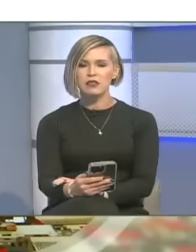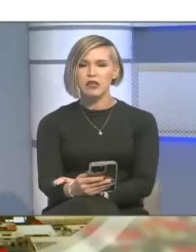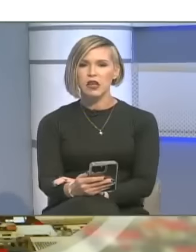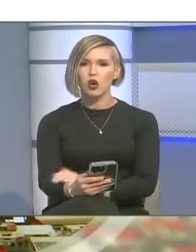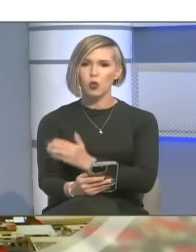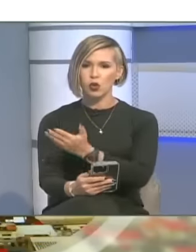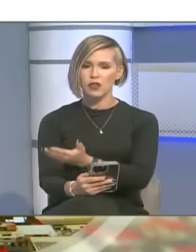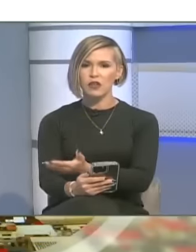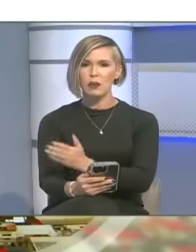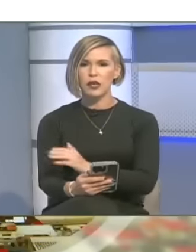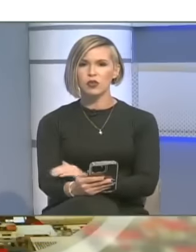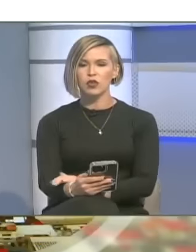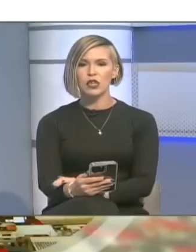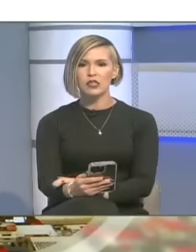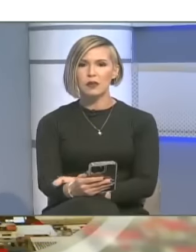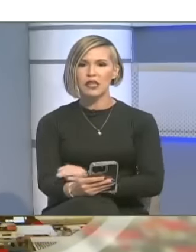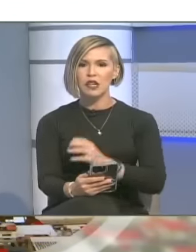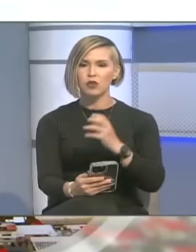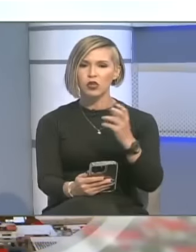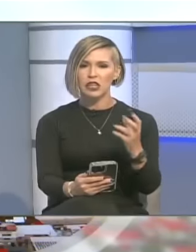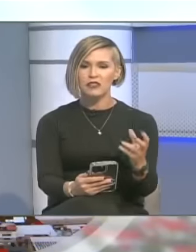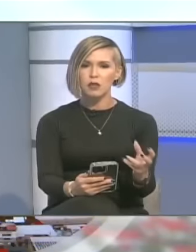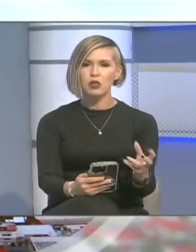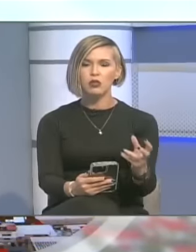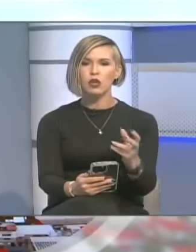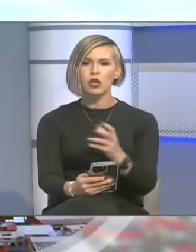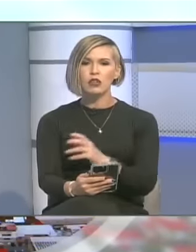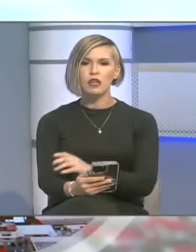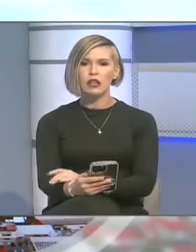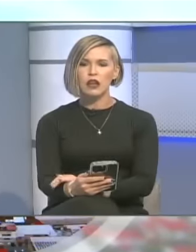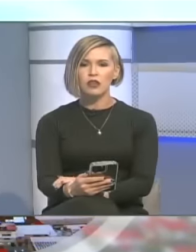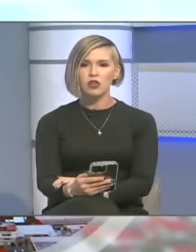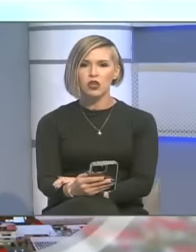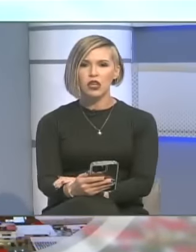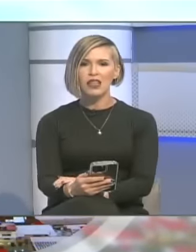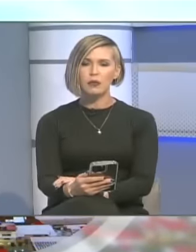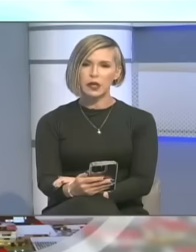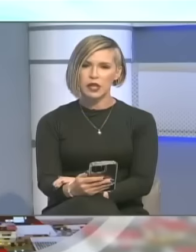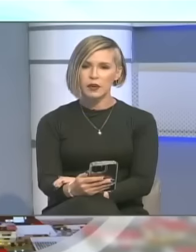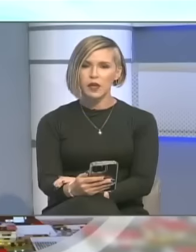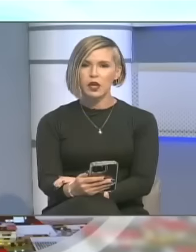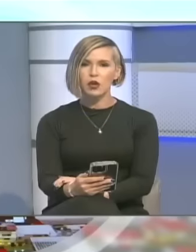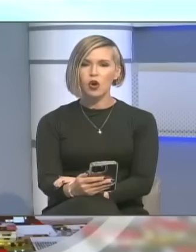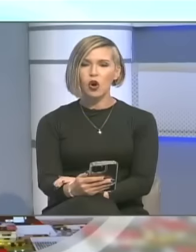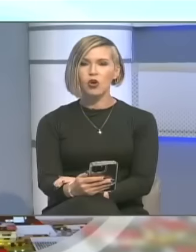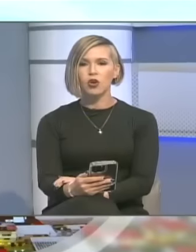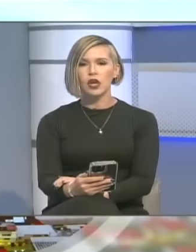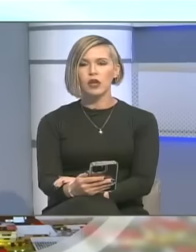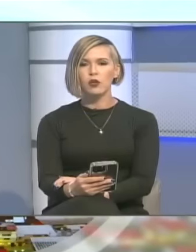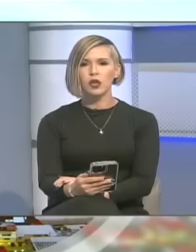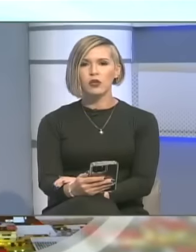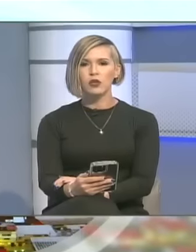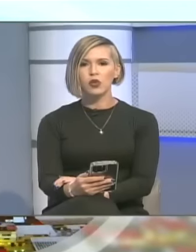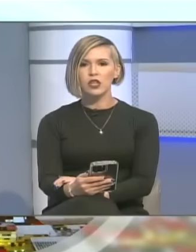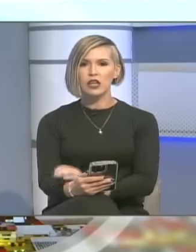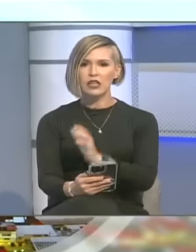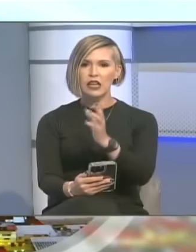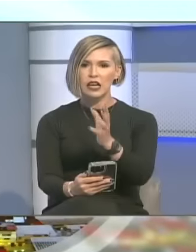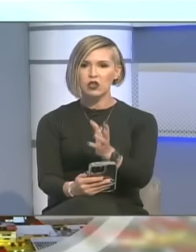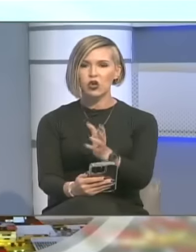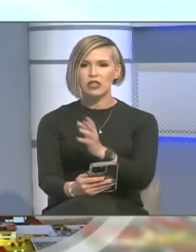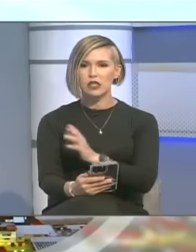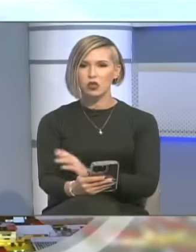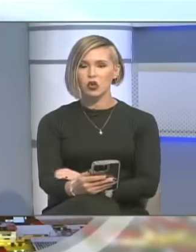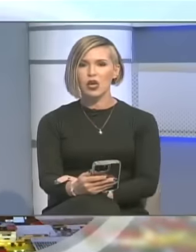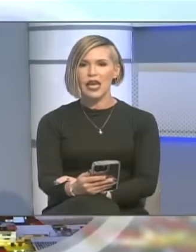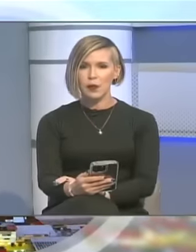el avance, como lo decías, María Antonieta, también en el fortalecimiento de estas relaciones de hermandad con el gobierno de Turquía, en este